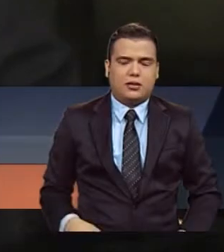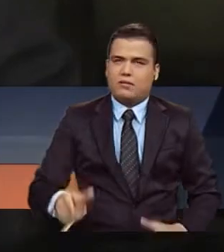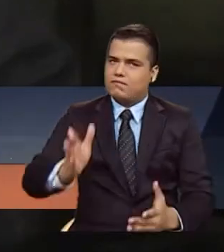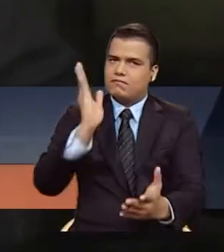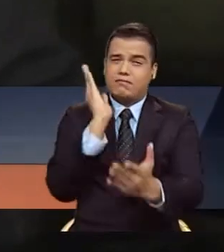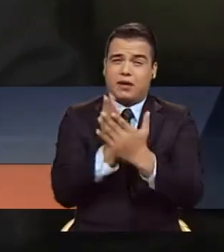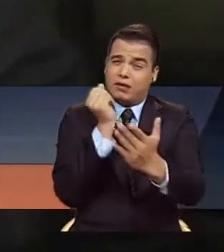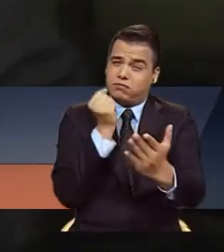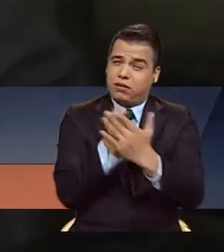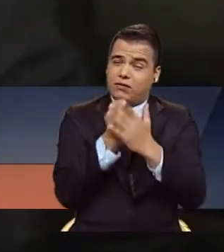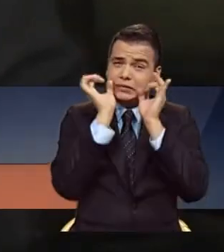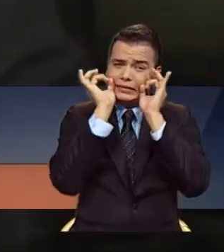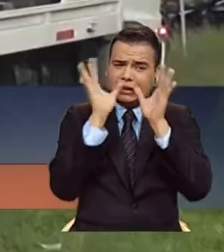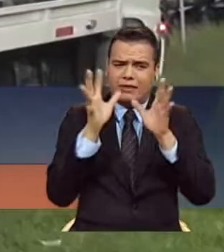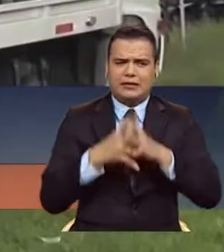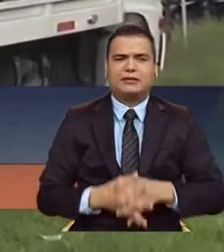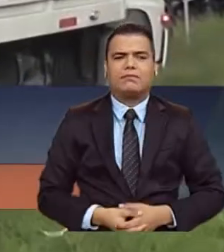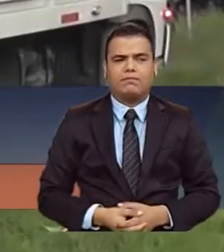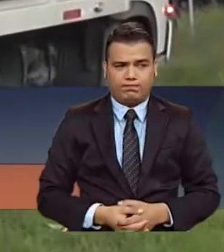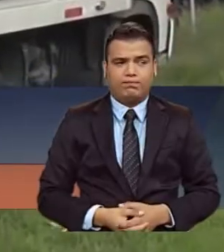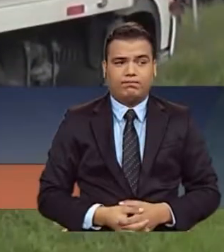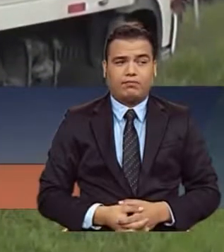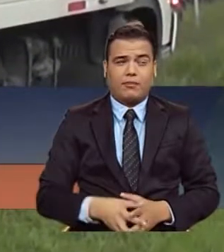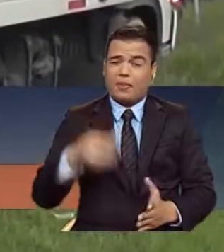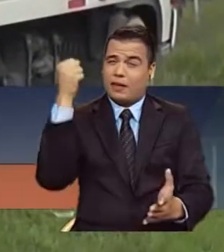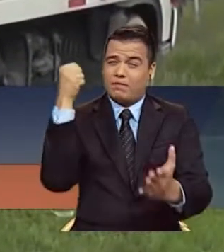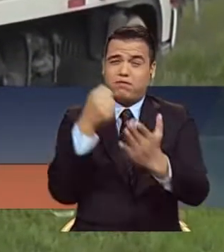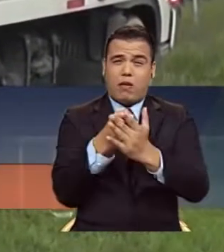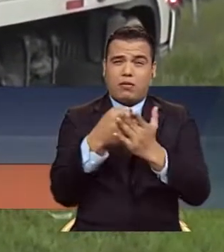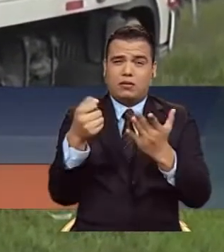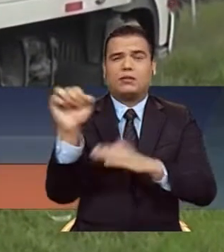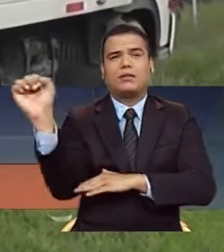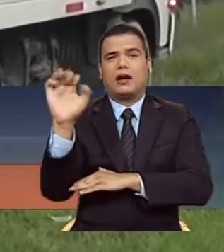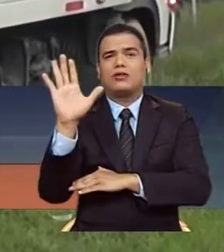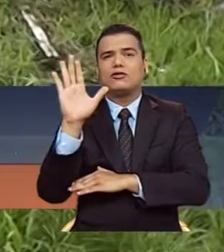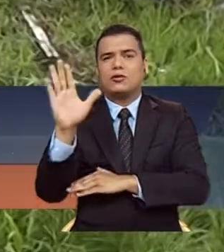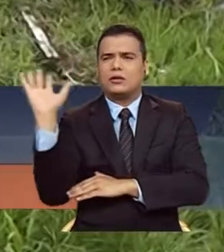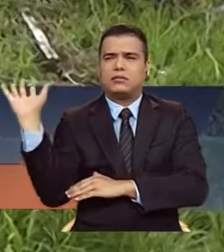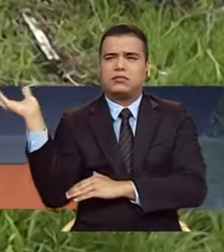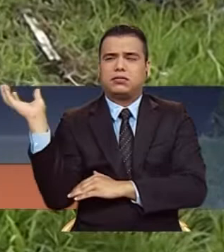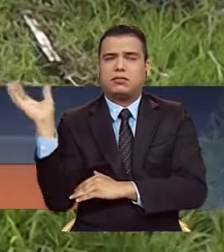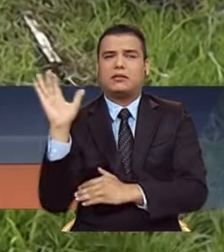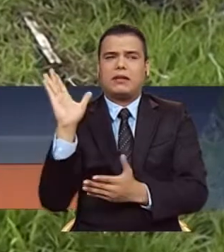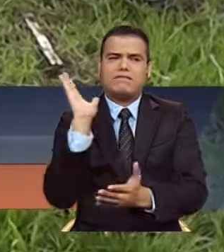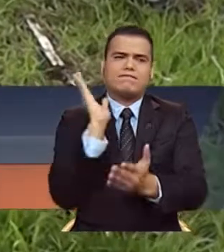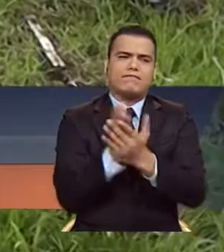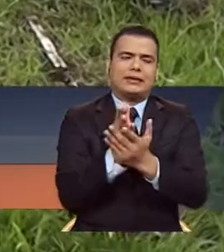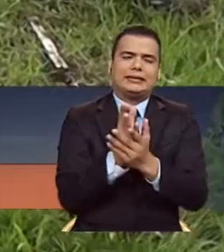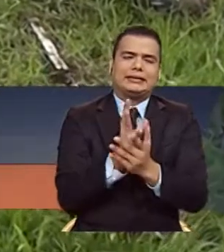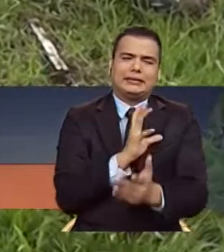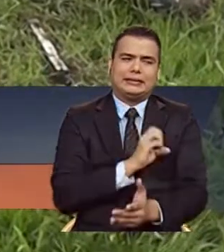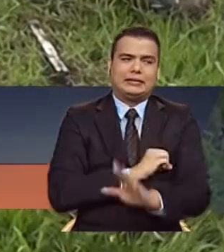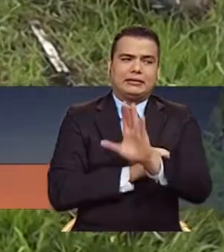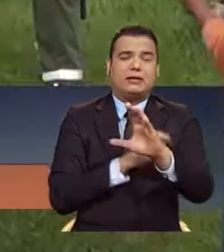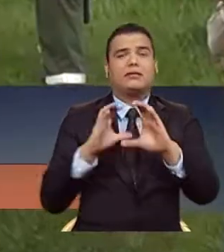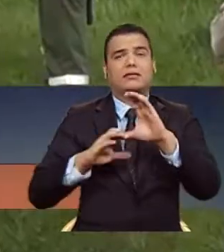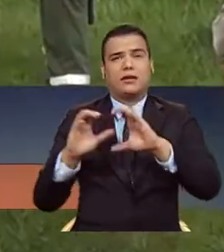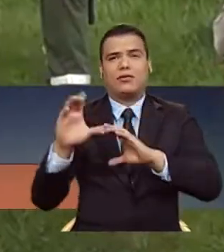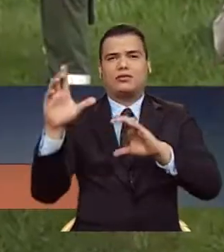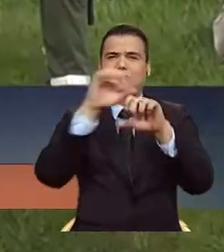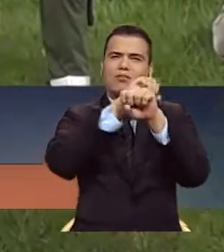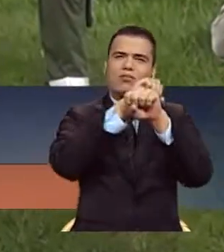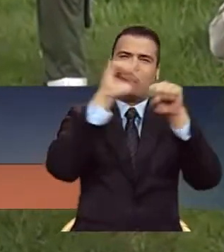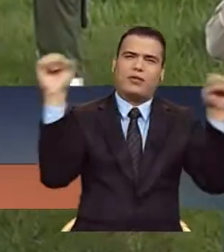dos graves accidentes. Dos accidentes registrados con vehículos de atención médica dejan trágicas cifras en el Cauca. En la